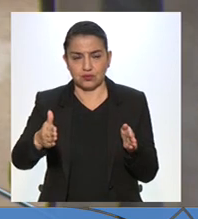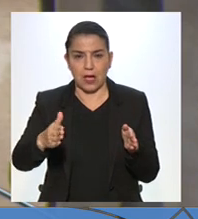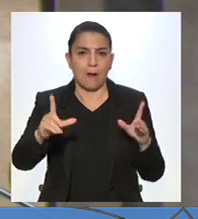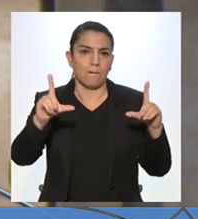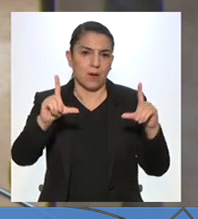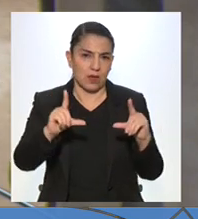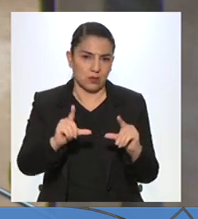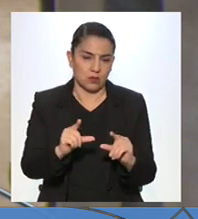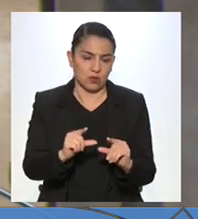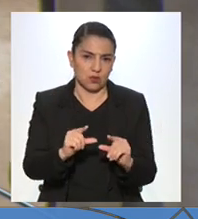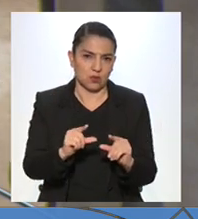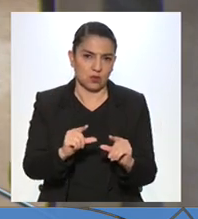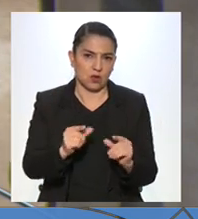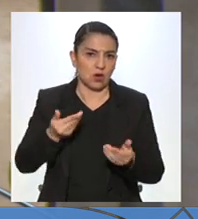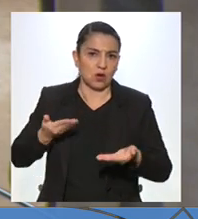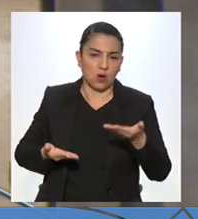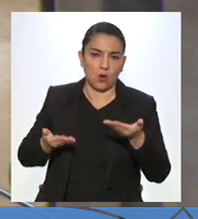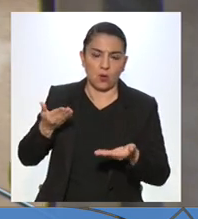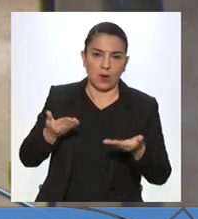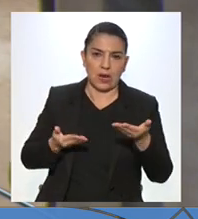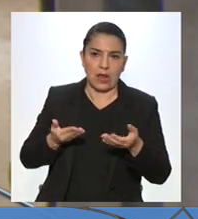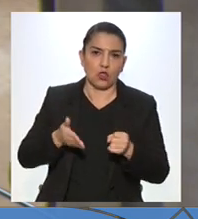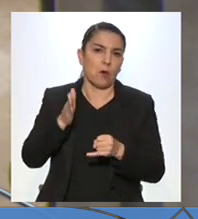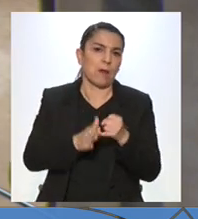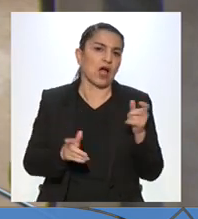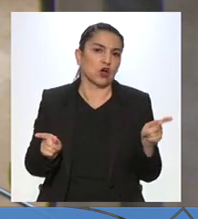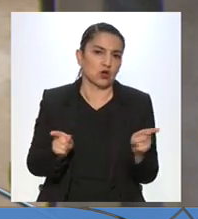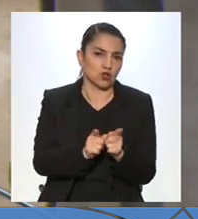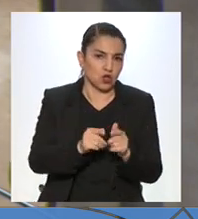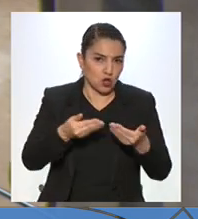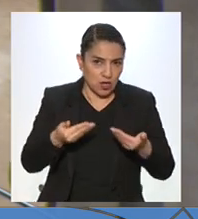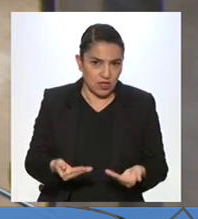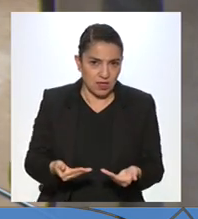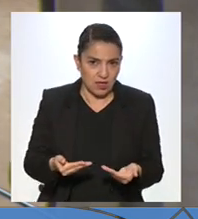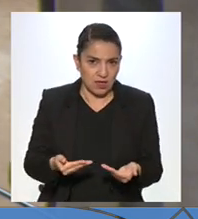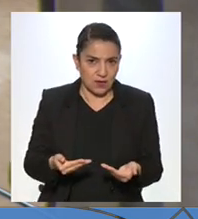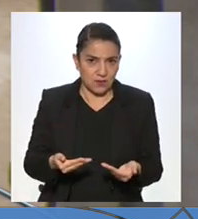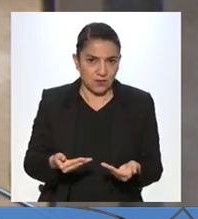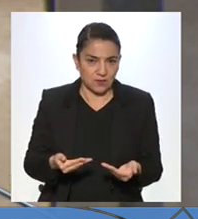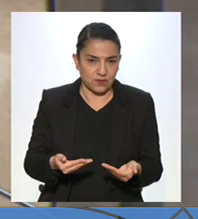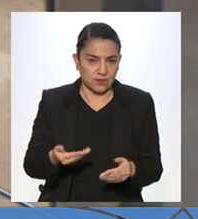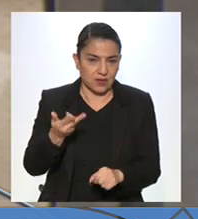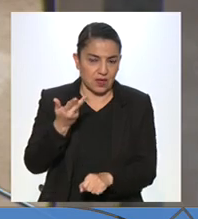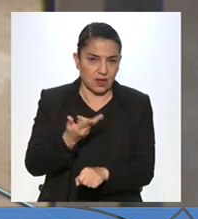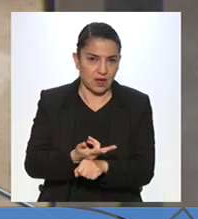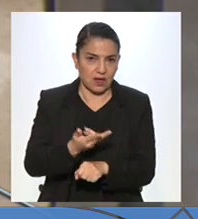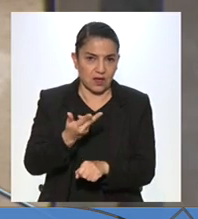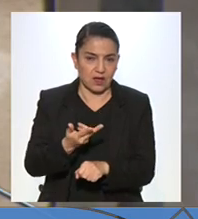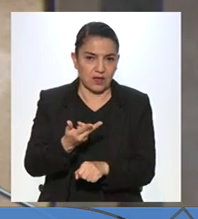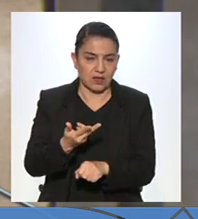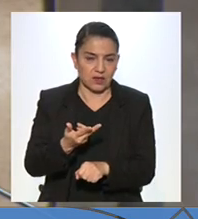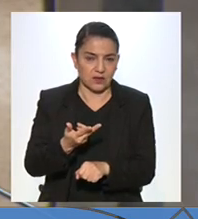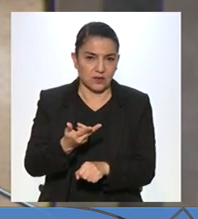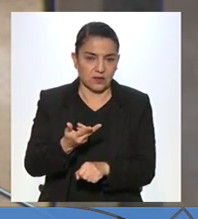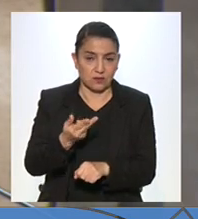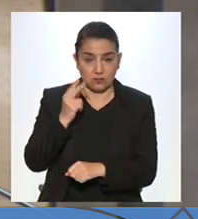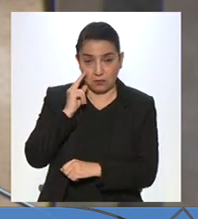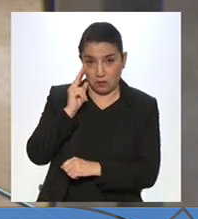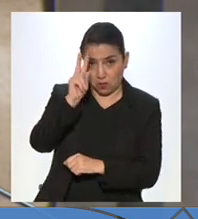menores que las de corto plazo. De hecho, hoy día mismo hemos tenido, hasta donde alcancé a